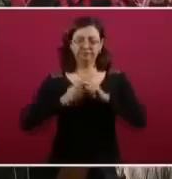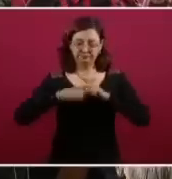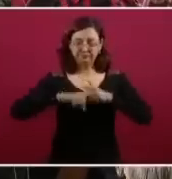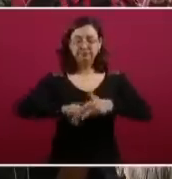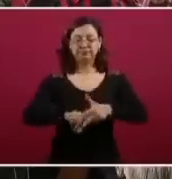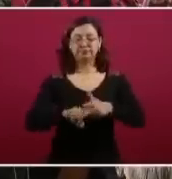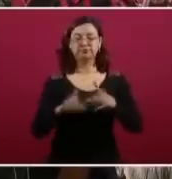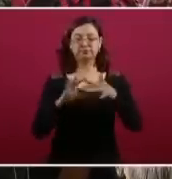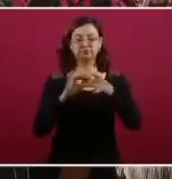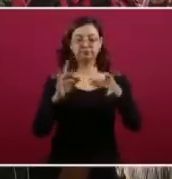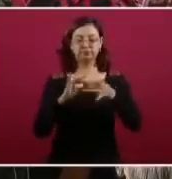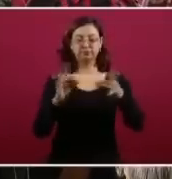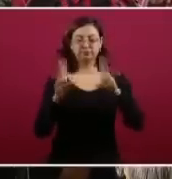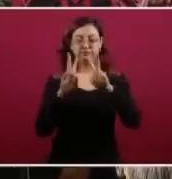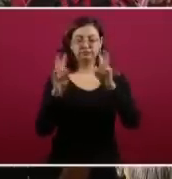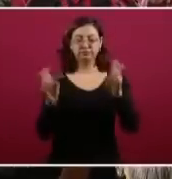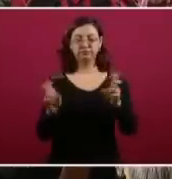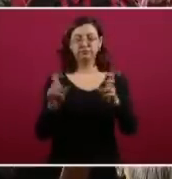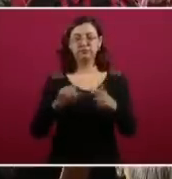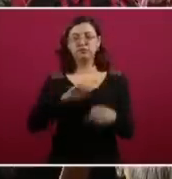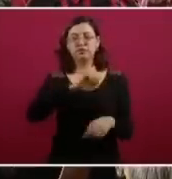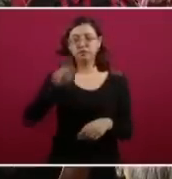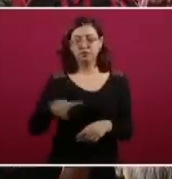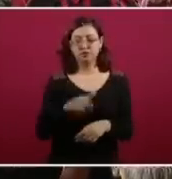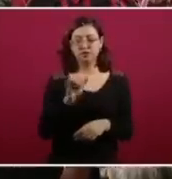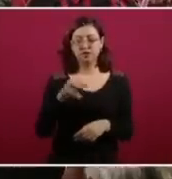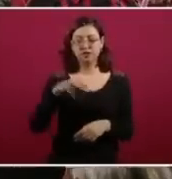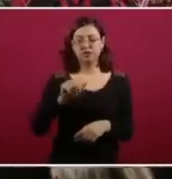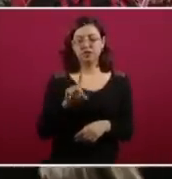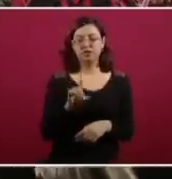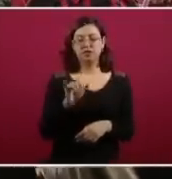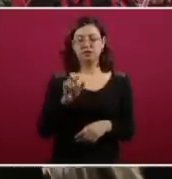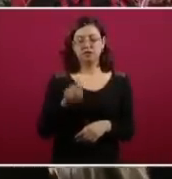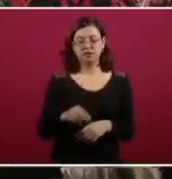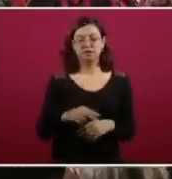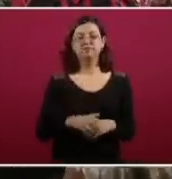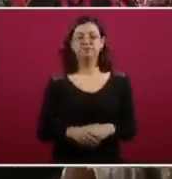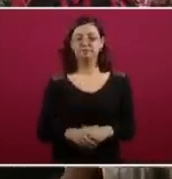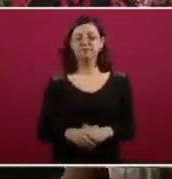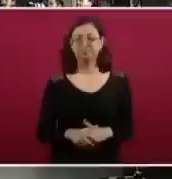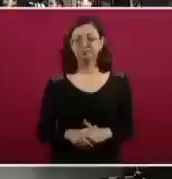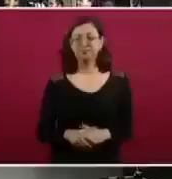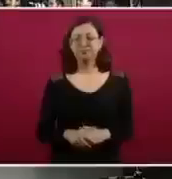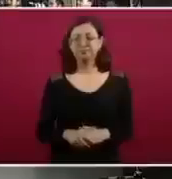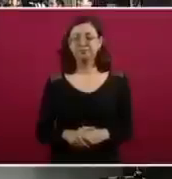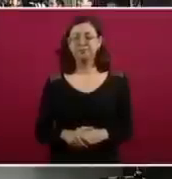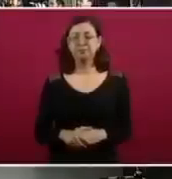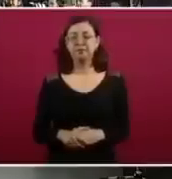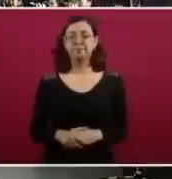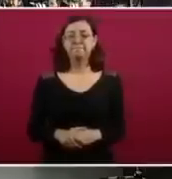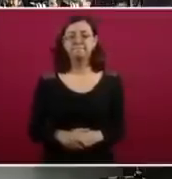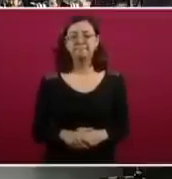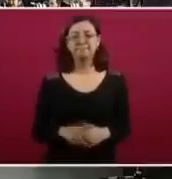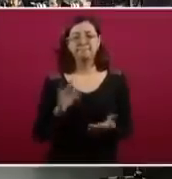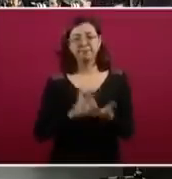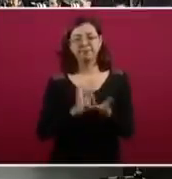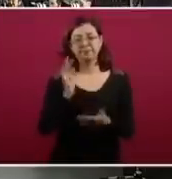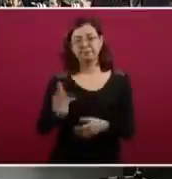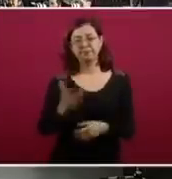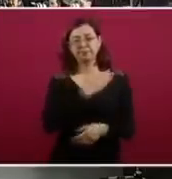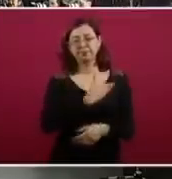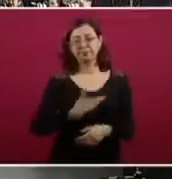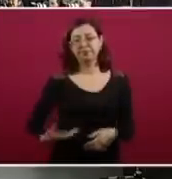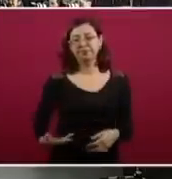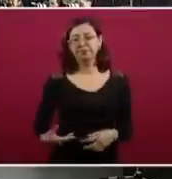introduce y Nadine posteriormente. Así es. Gracias, señor presidente. Muchas